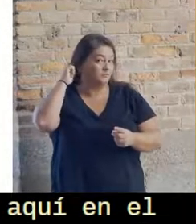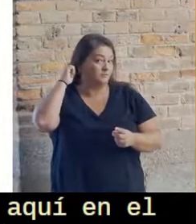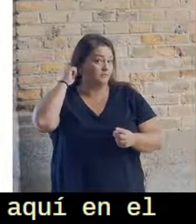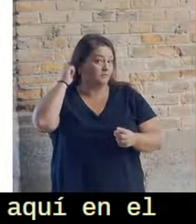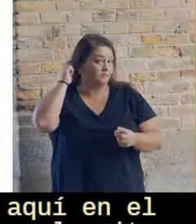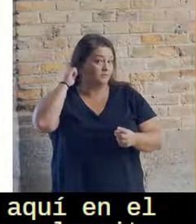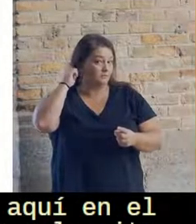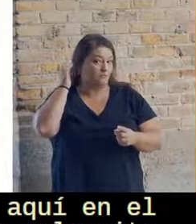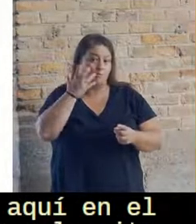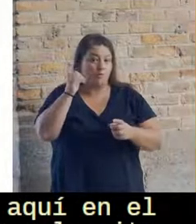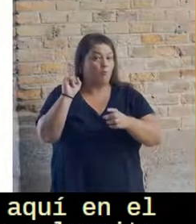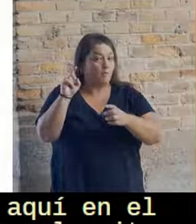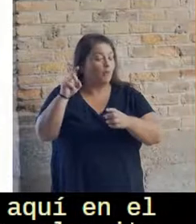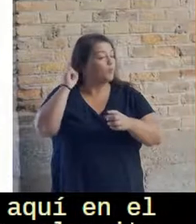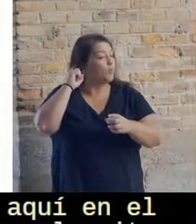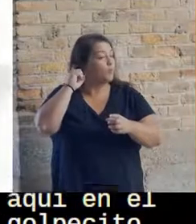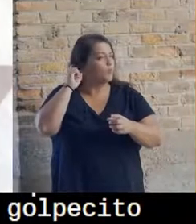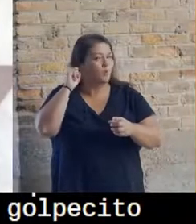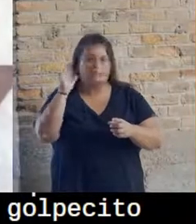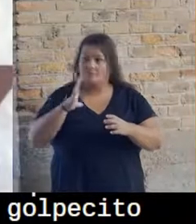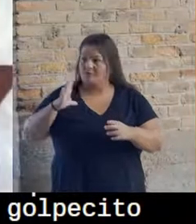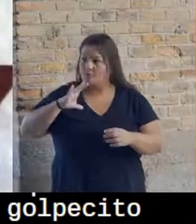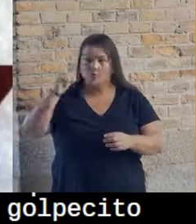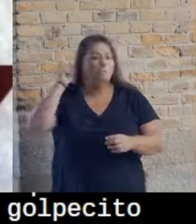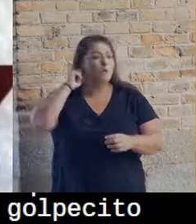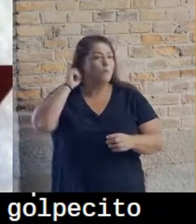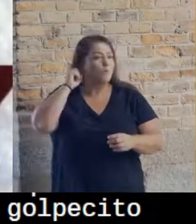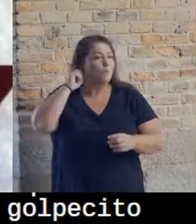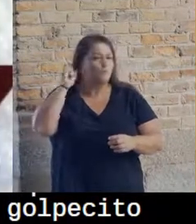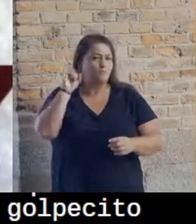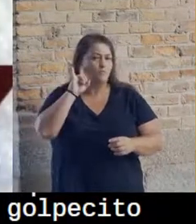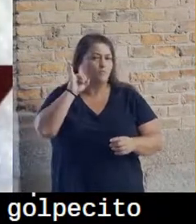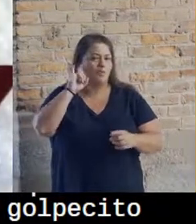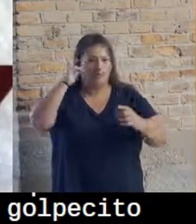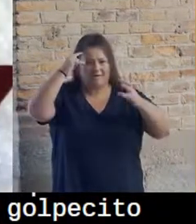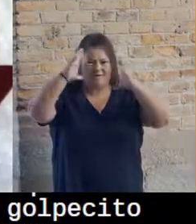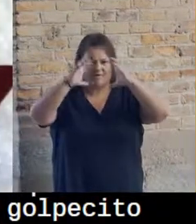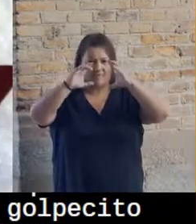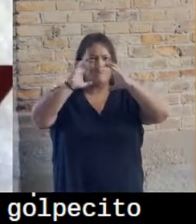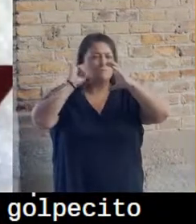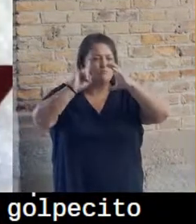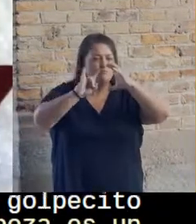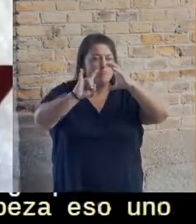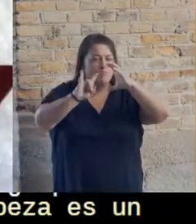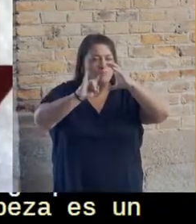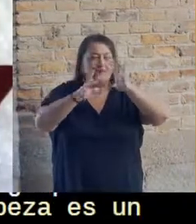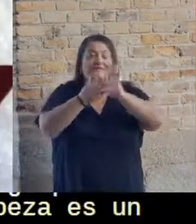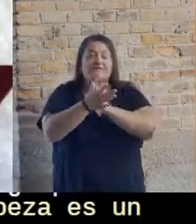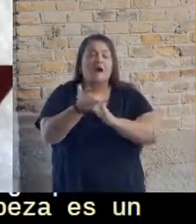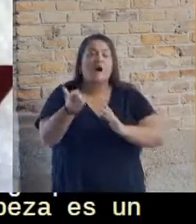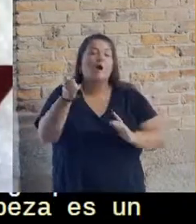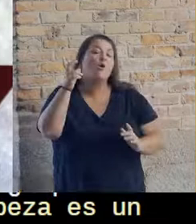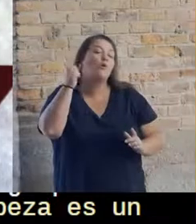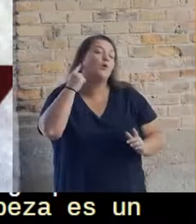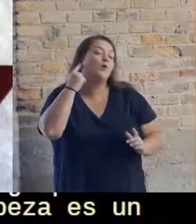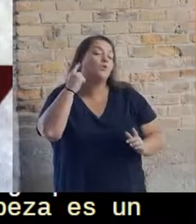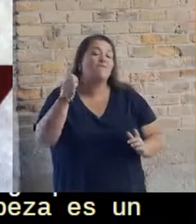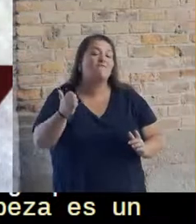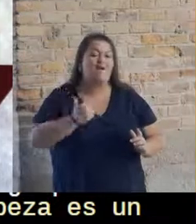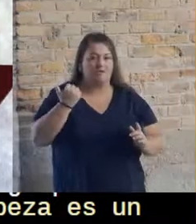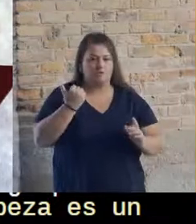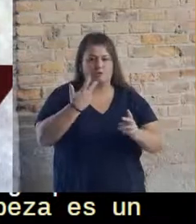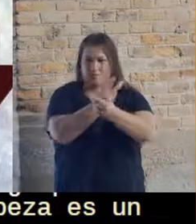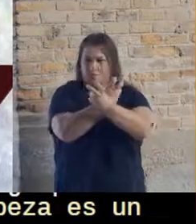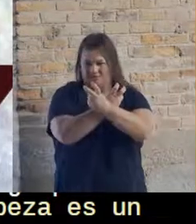dais golpecito suena por favor suena pum pum pum dentro de la cabeza eso es un oído falso vale este el temporal